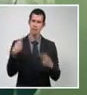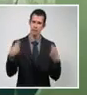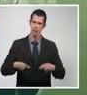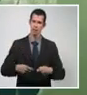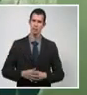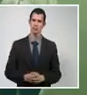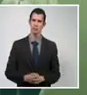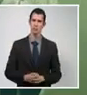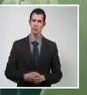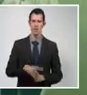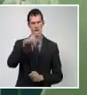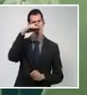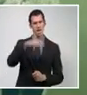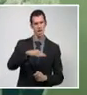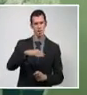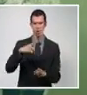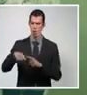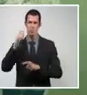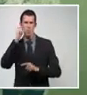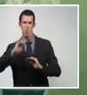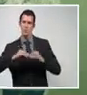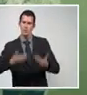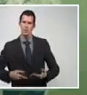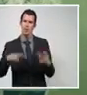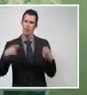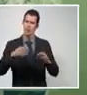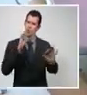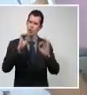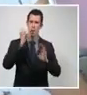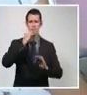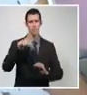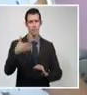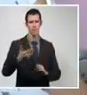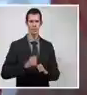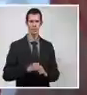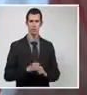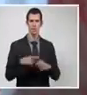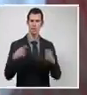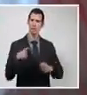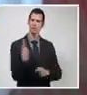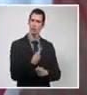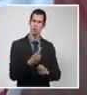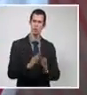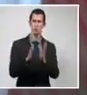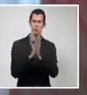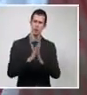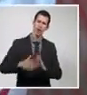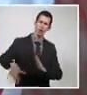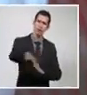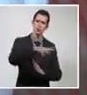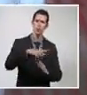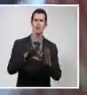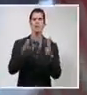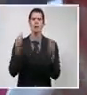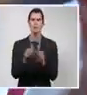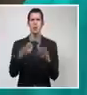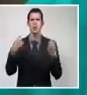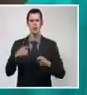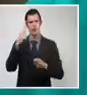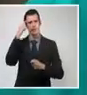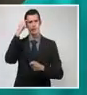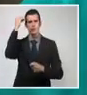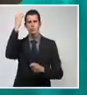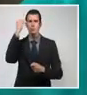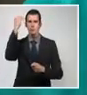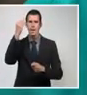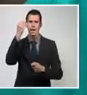El principal llamado lo vamos a hacer a toda la familia, que es la máxima responsable del cuidado de sus menores.